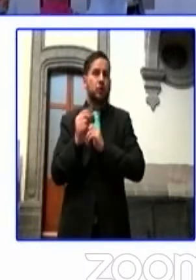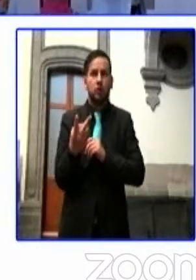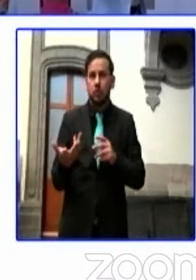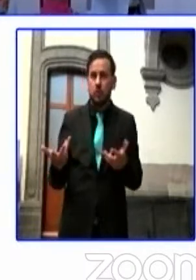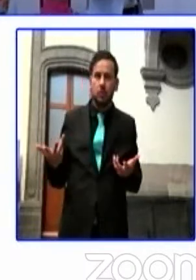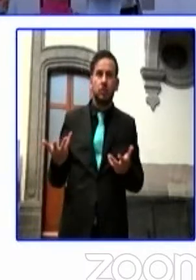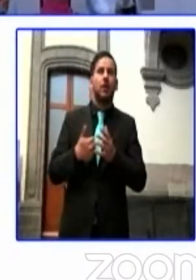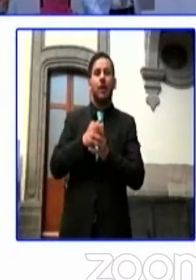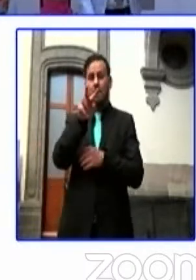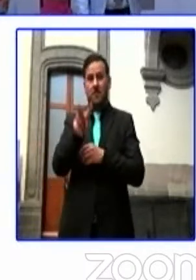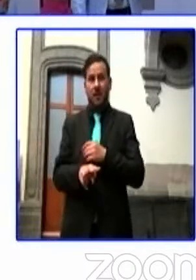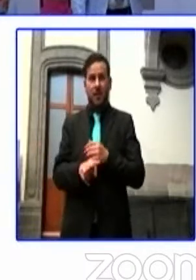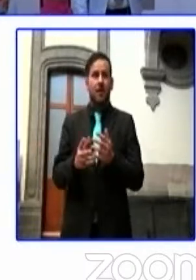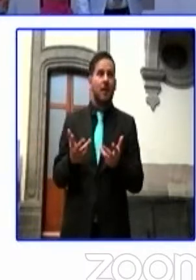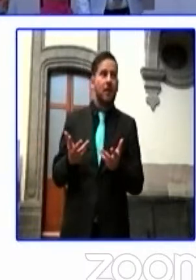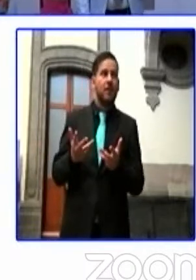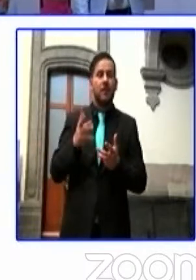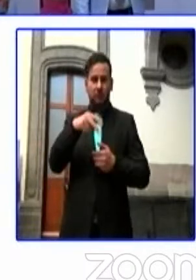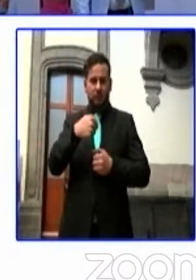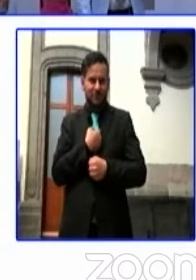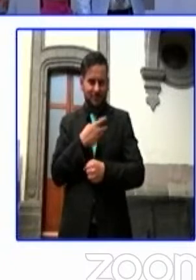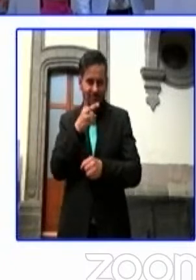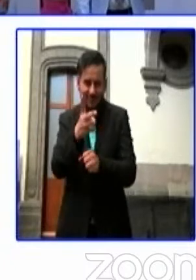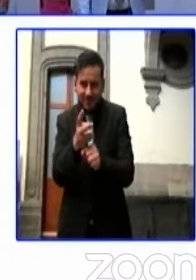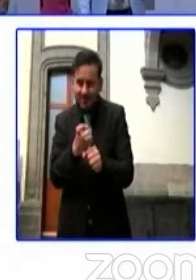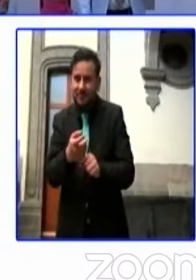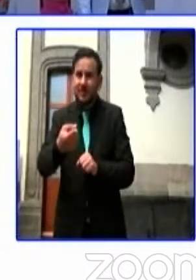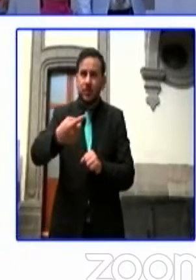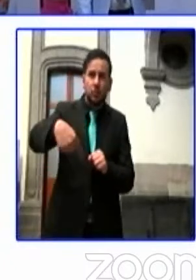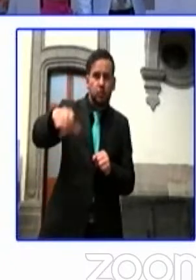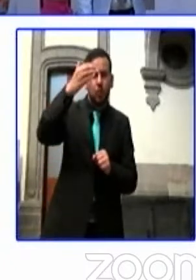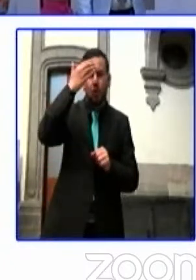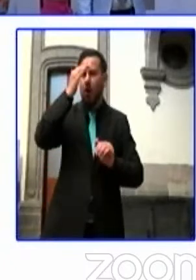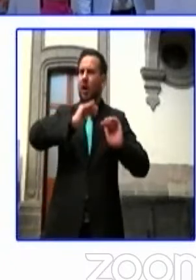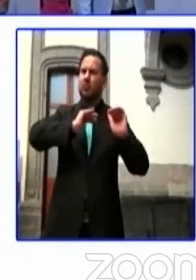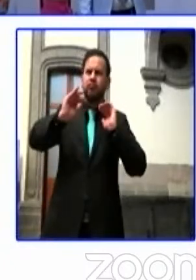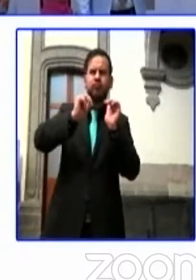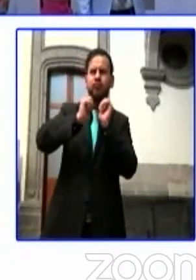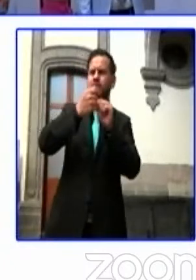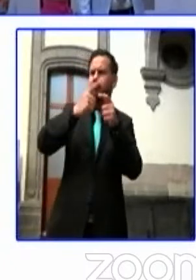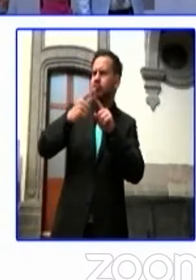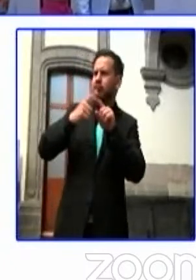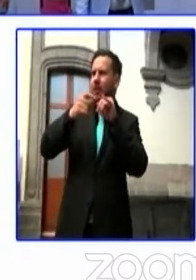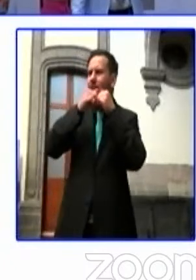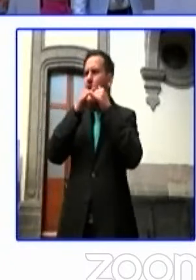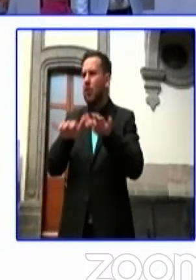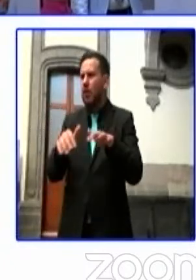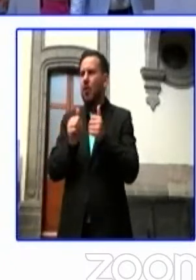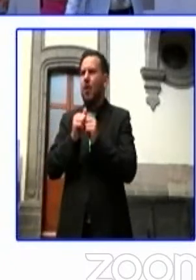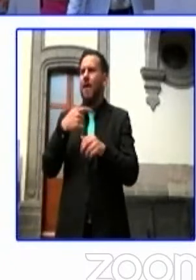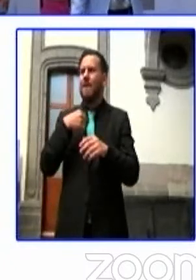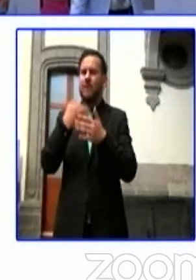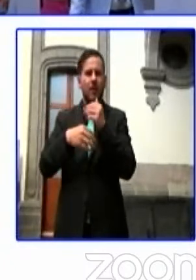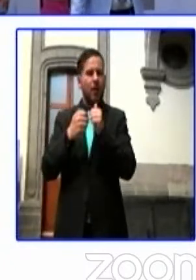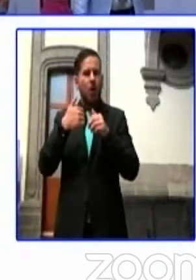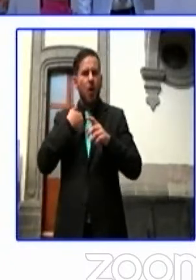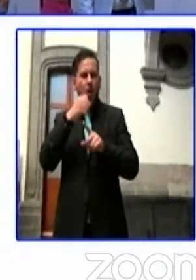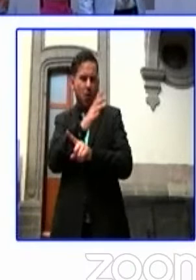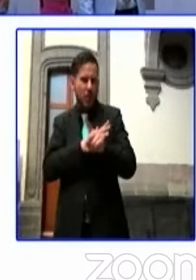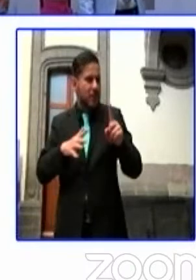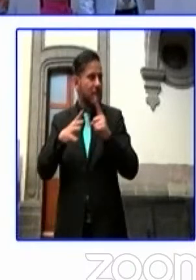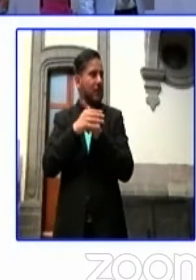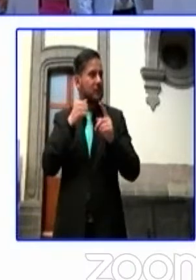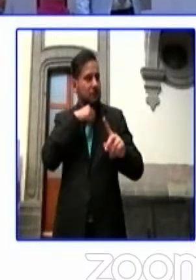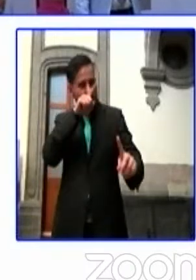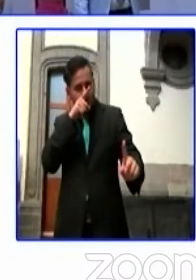verdad les invito a que conozcan nuestro informe, si bien obviamente habla de un contexto muy particular, ¿no? Ya